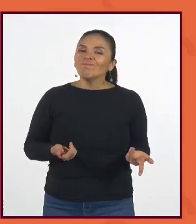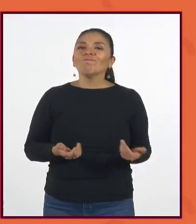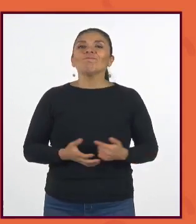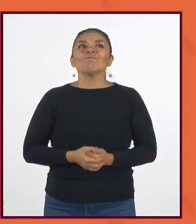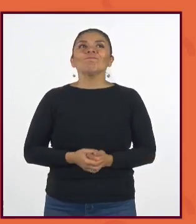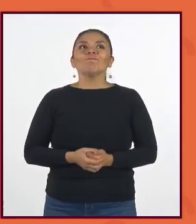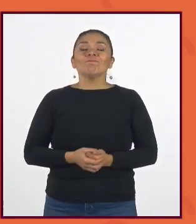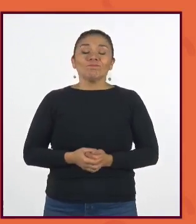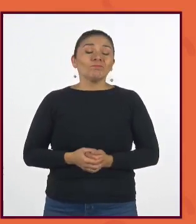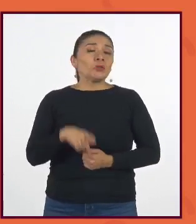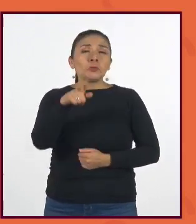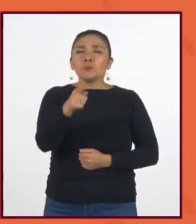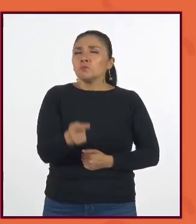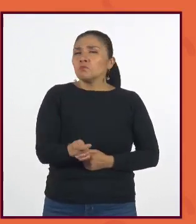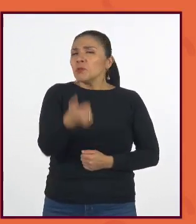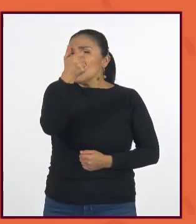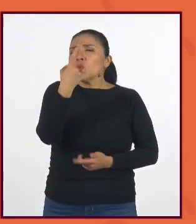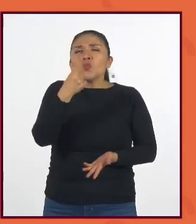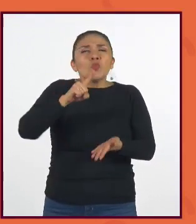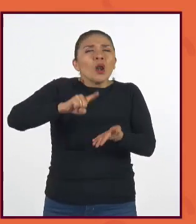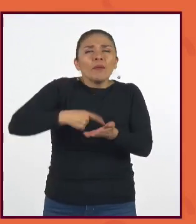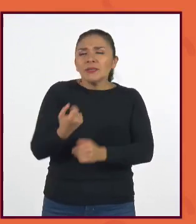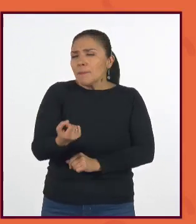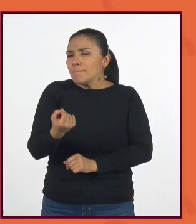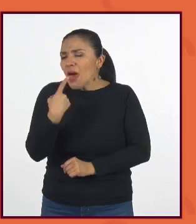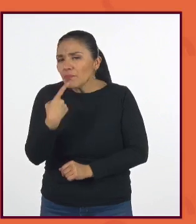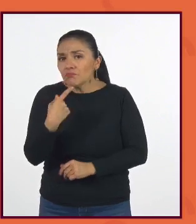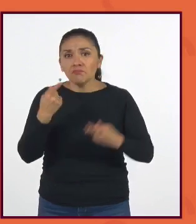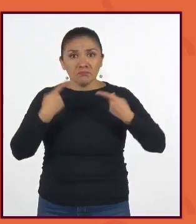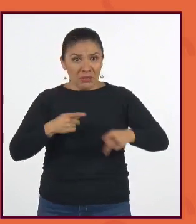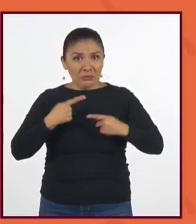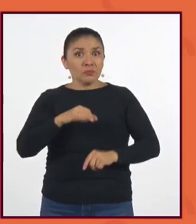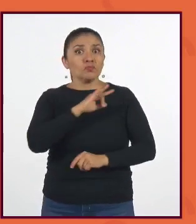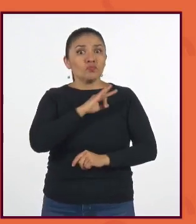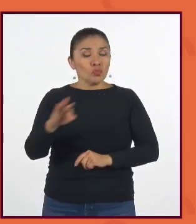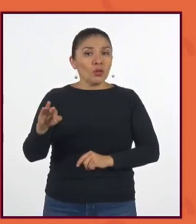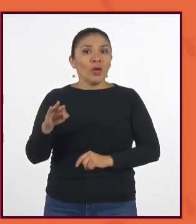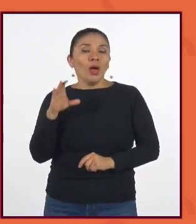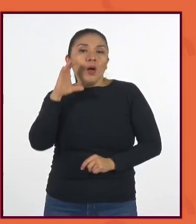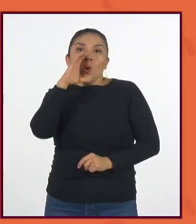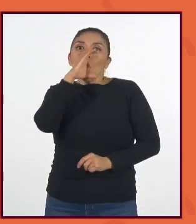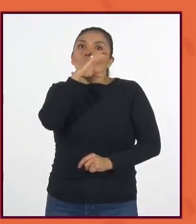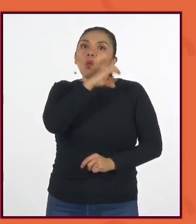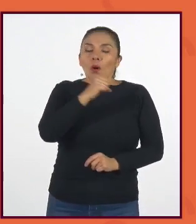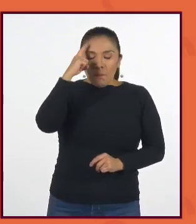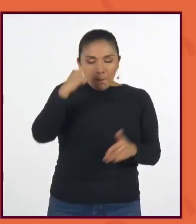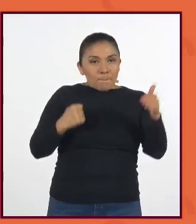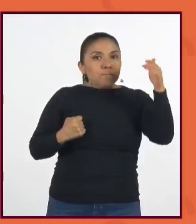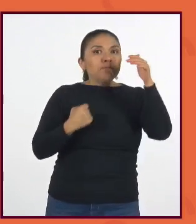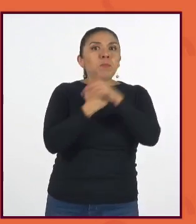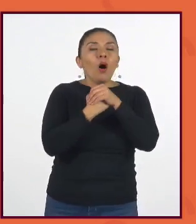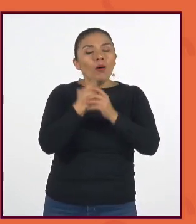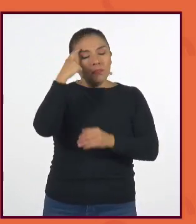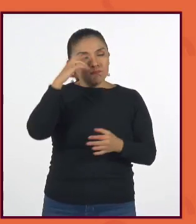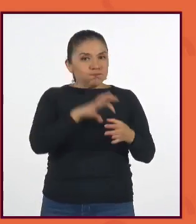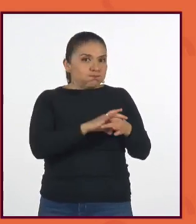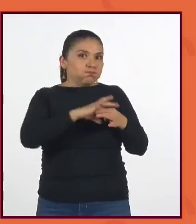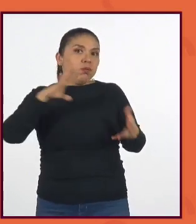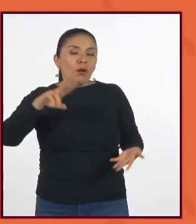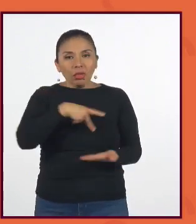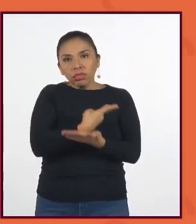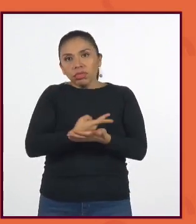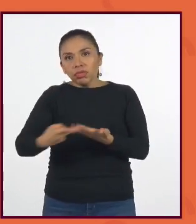Desde el primer consumo, igual que el fentanilo, la persona puede sufrir un golpe de calor, desmayos, convulsiones, pérdida de